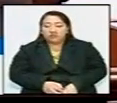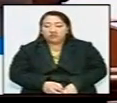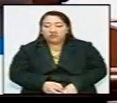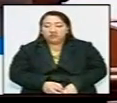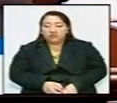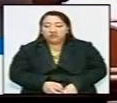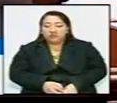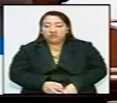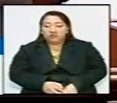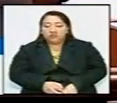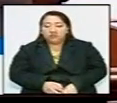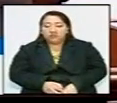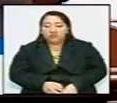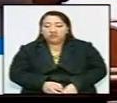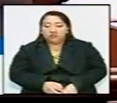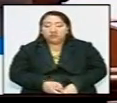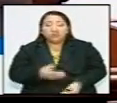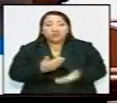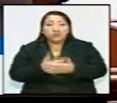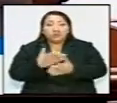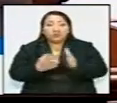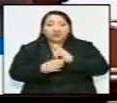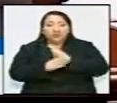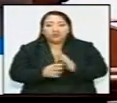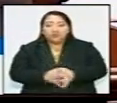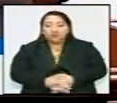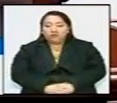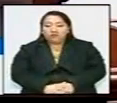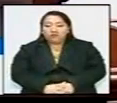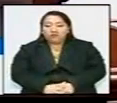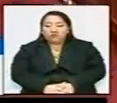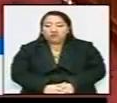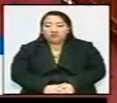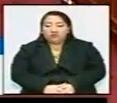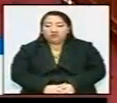precedió, para que sustente su defensa.